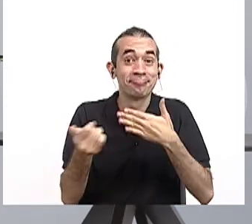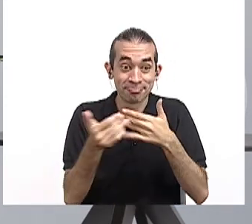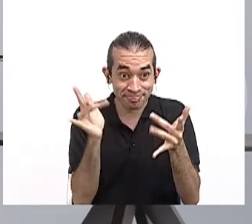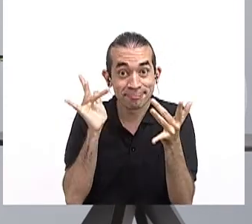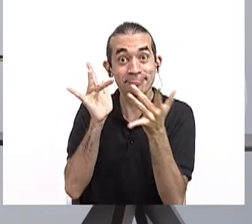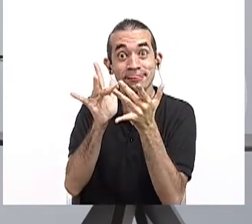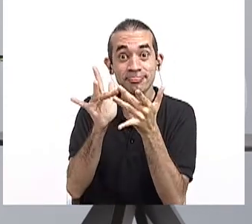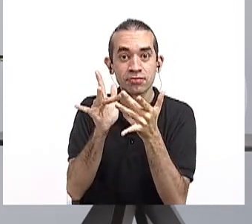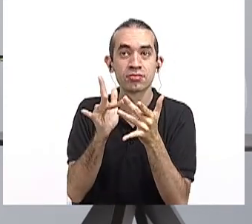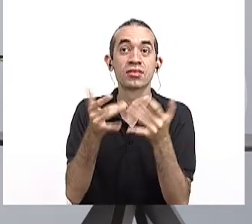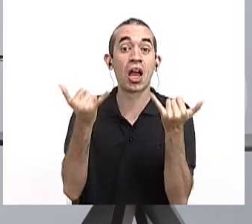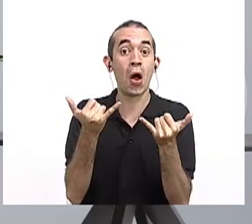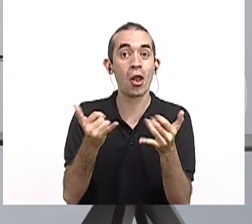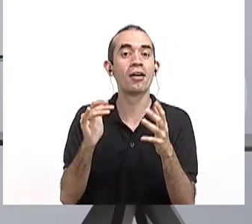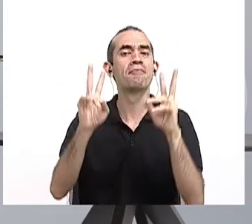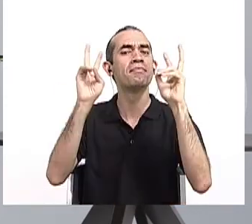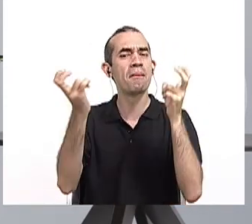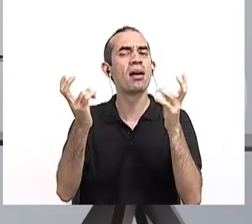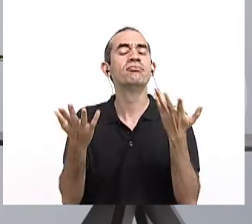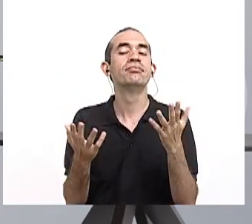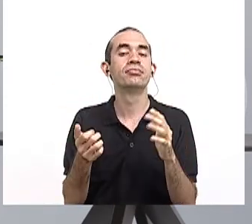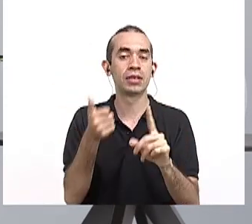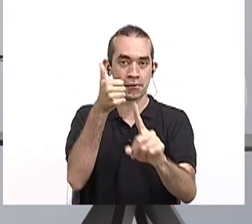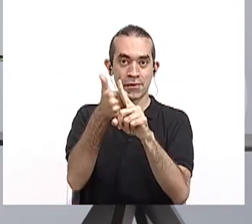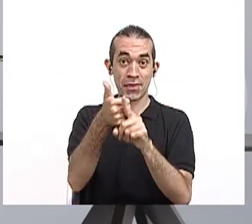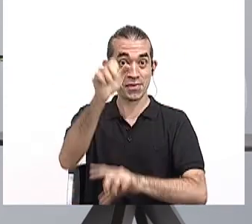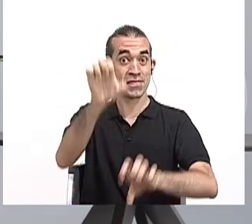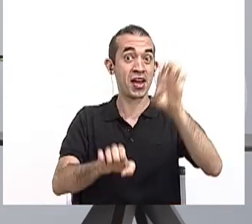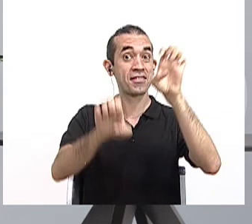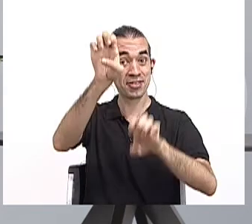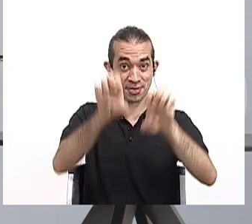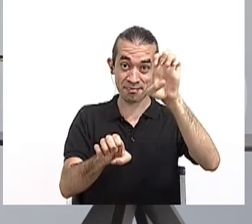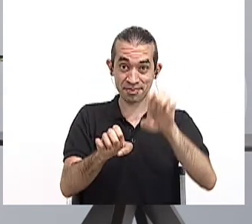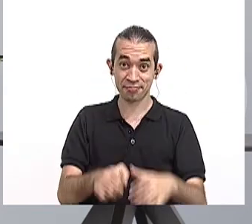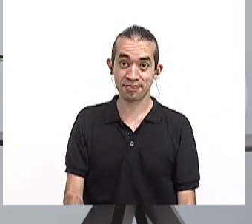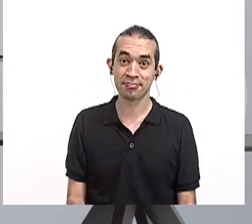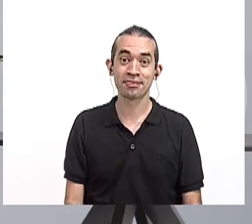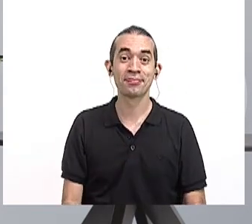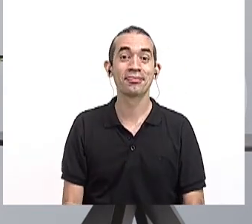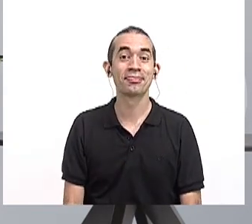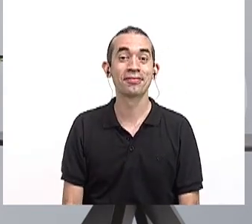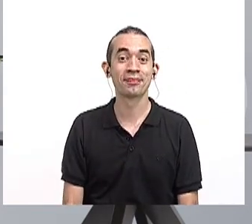vamos al segmento de la autoevaluación.